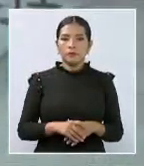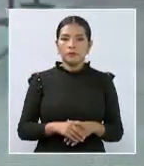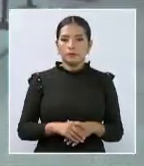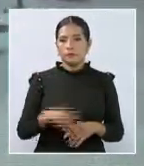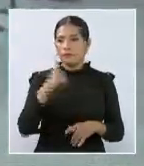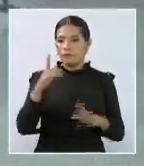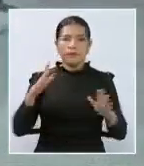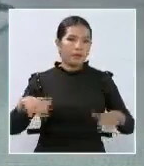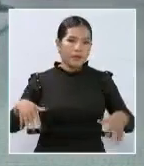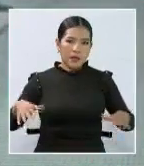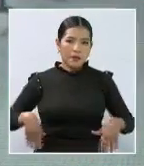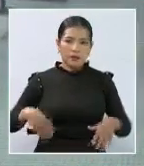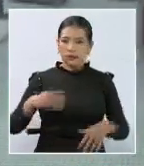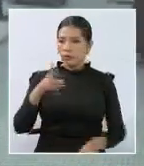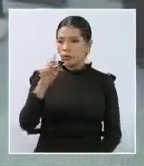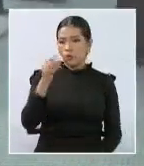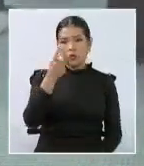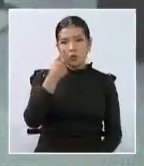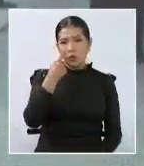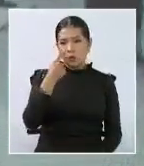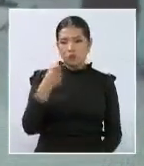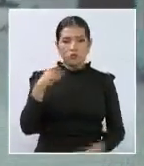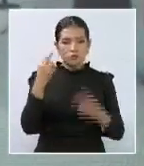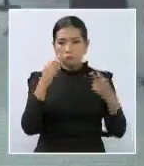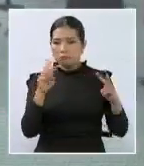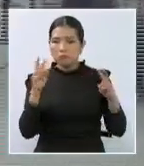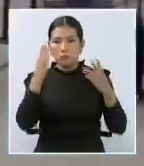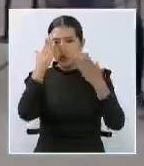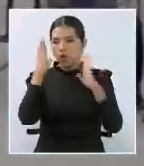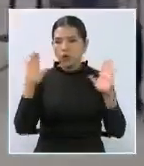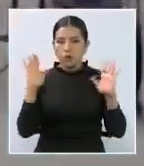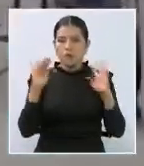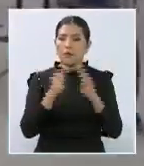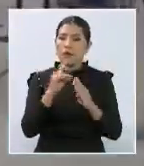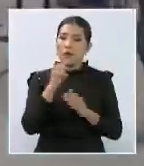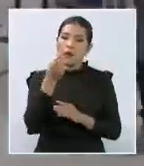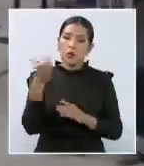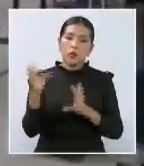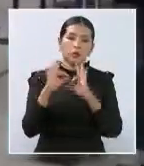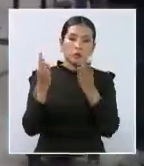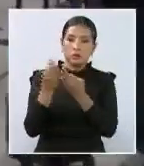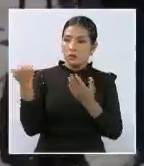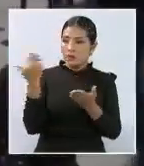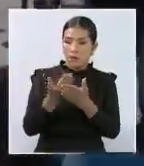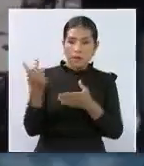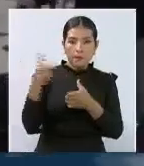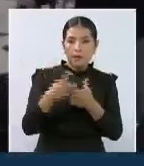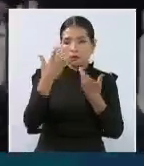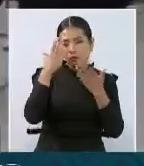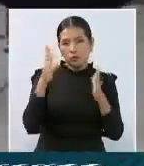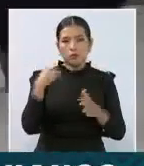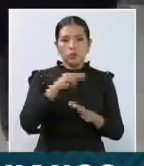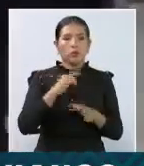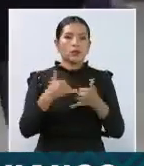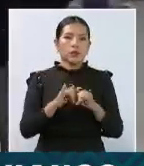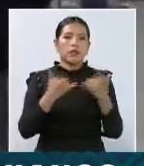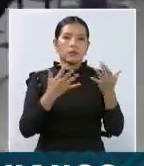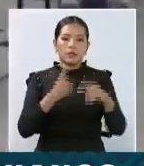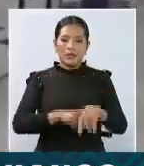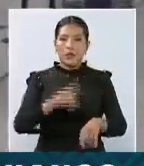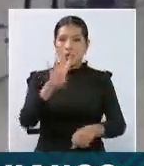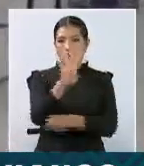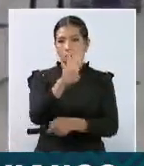No, todavía desconocemos, no tenemos entendido también que familiares estuvieron aquí presentes. Nosotros estábamos aguardando a partir de las